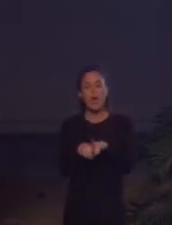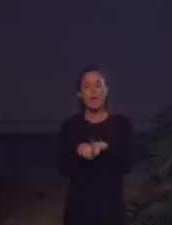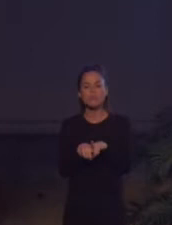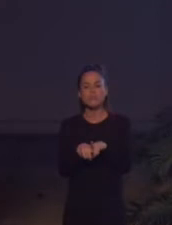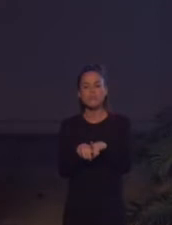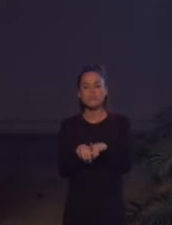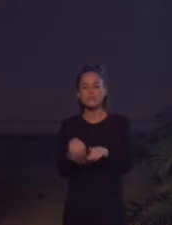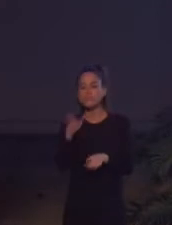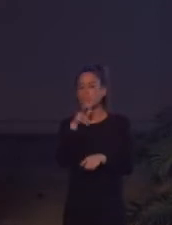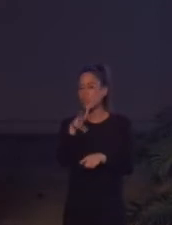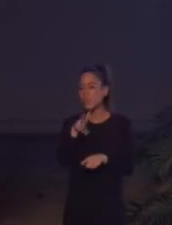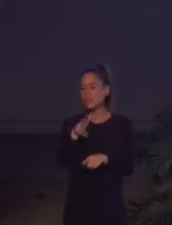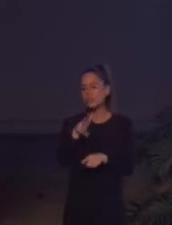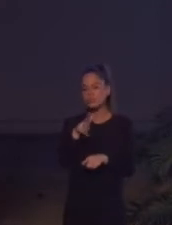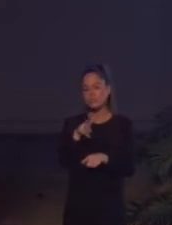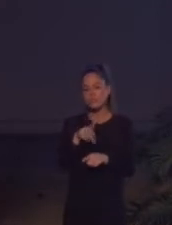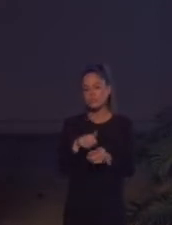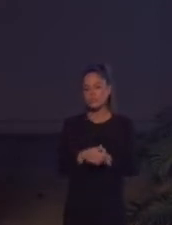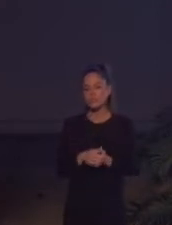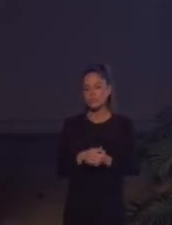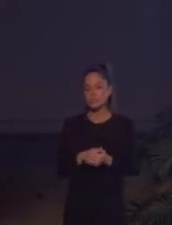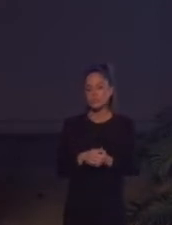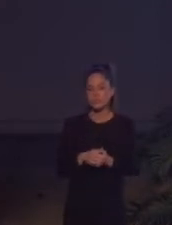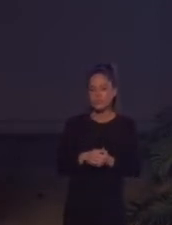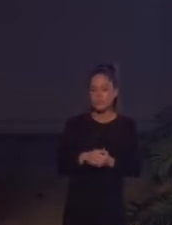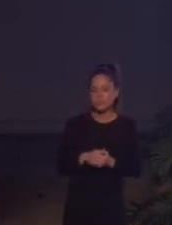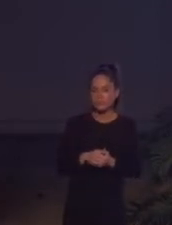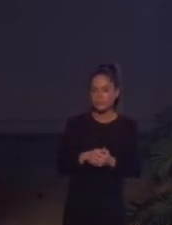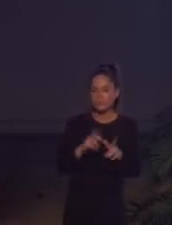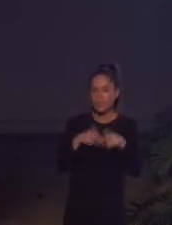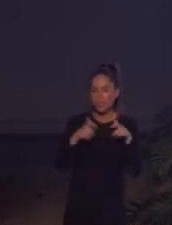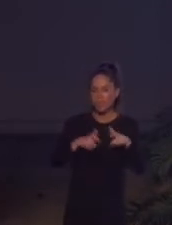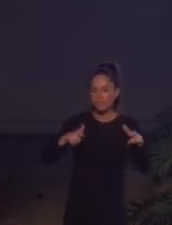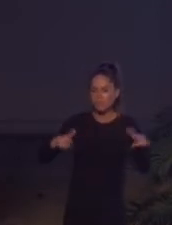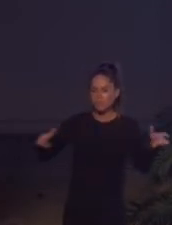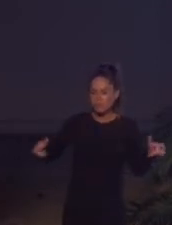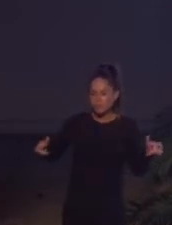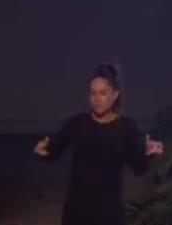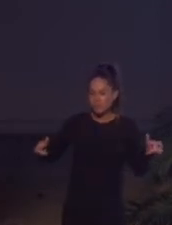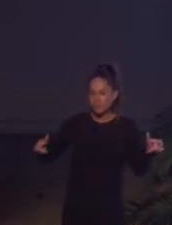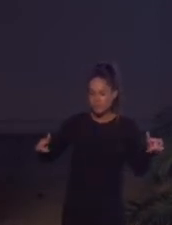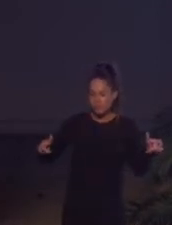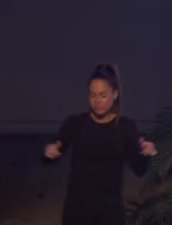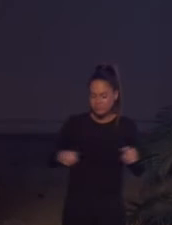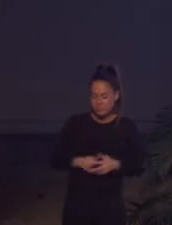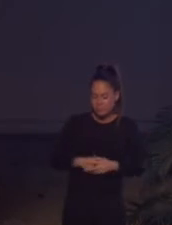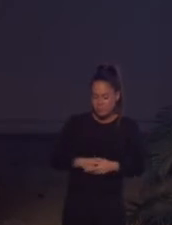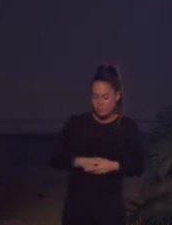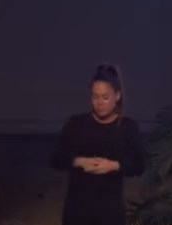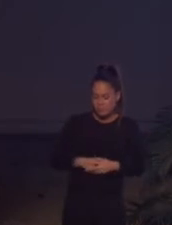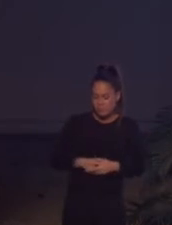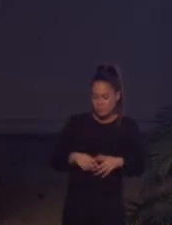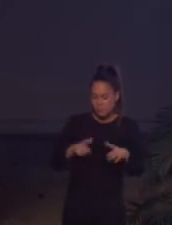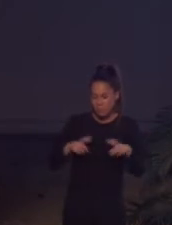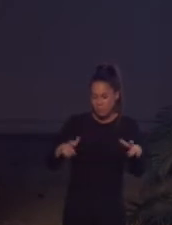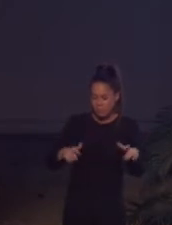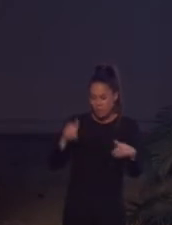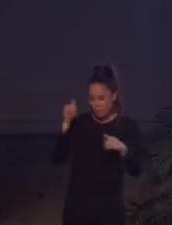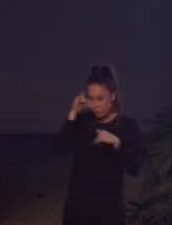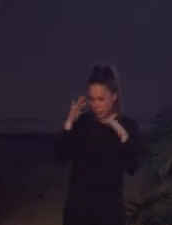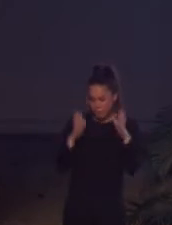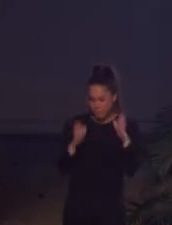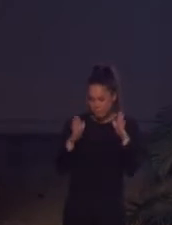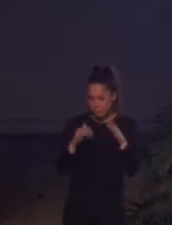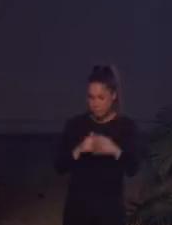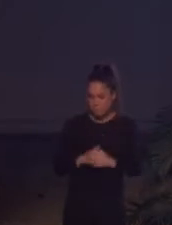Osa hori, uste eta arreta hondia, geroz eta hondiagoa dagoela, horrelako espazioetara etorre gaitezkela animalien inguruan hitz egiteaz, ez, orduan